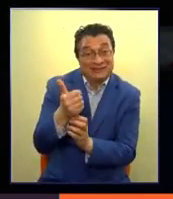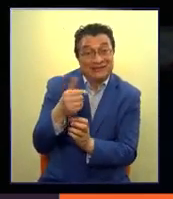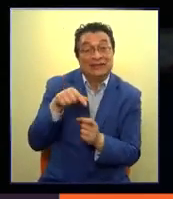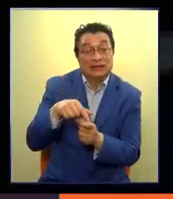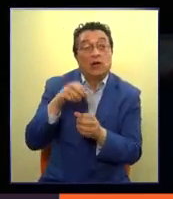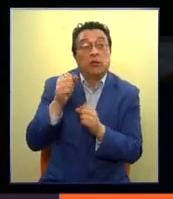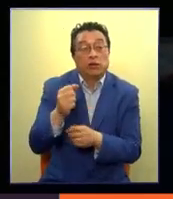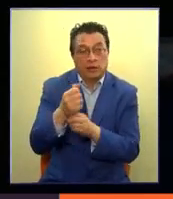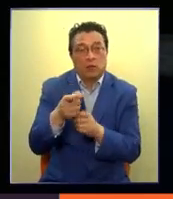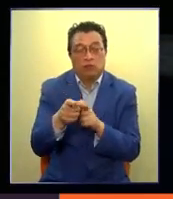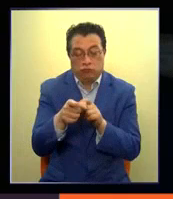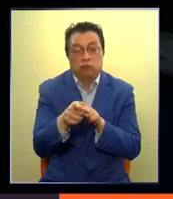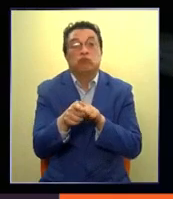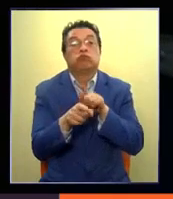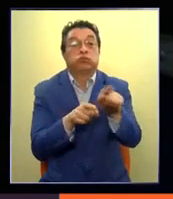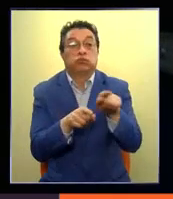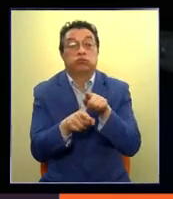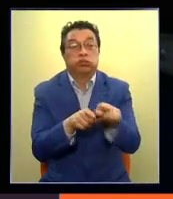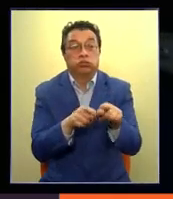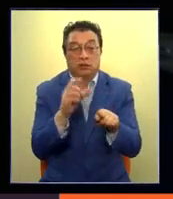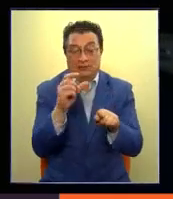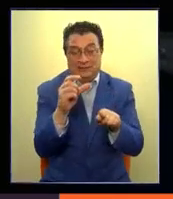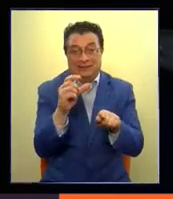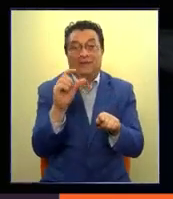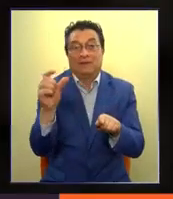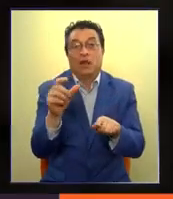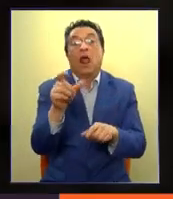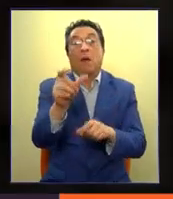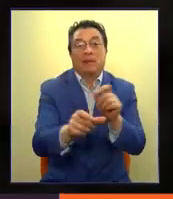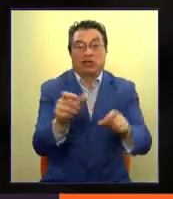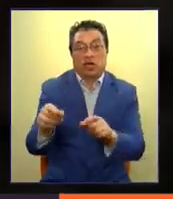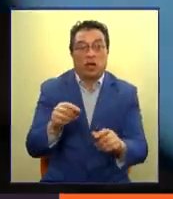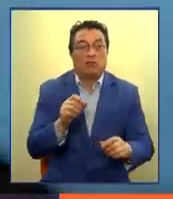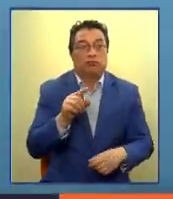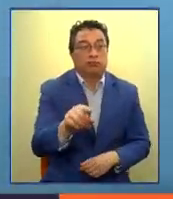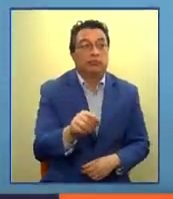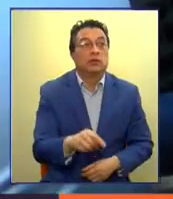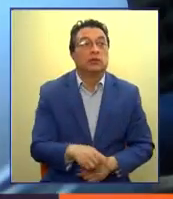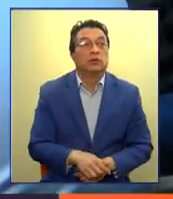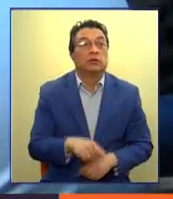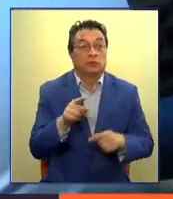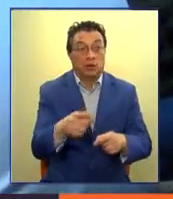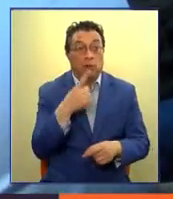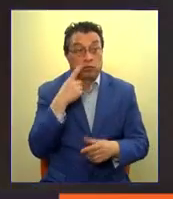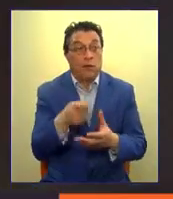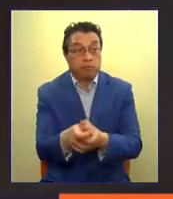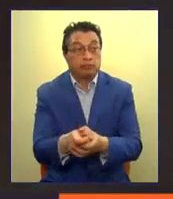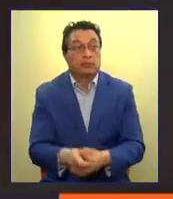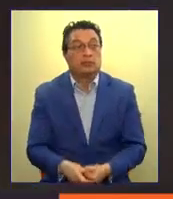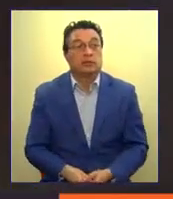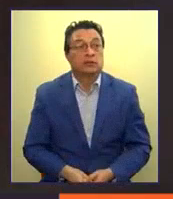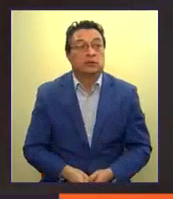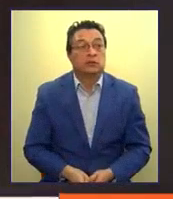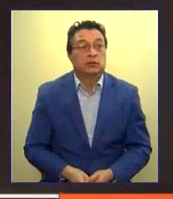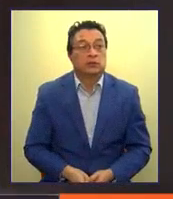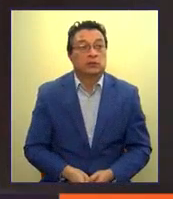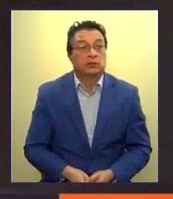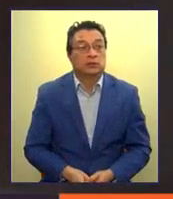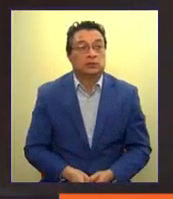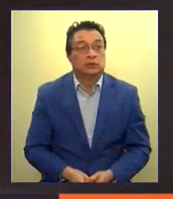pueda disparar, en este caso, un proyectil a las personas. ¿Ya sabes disparar? Sí. ¡Fuego!